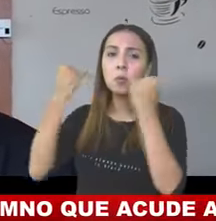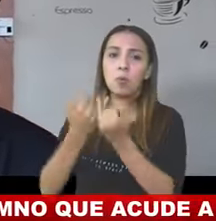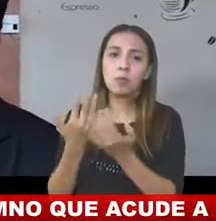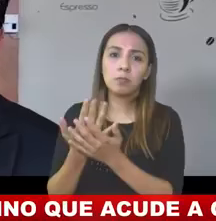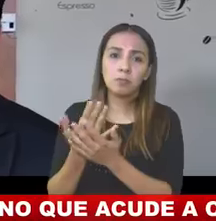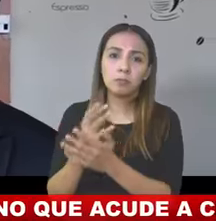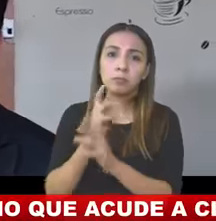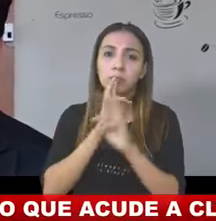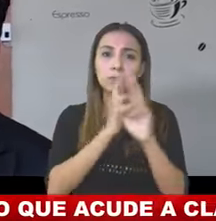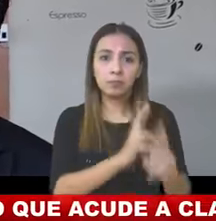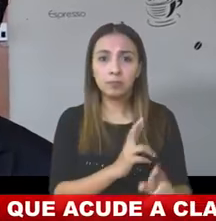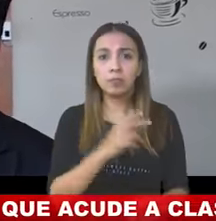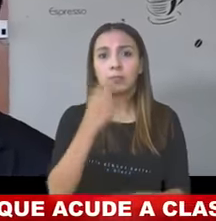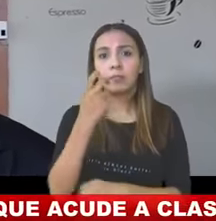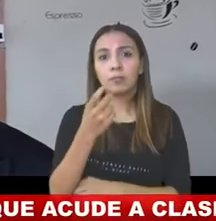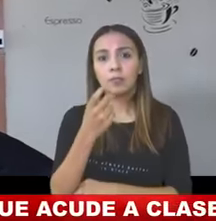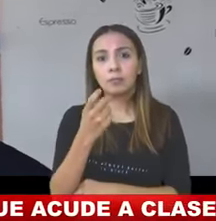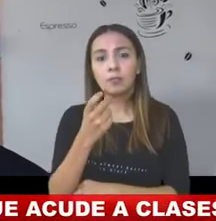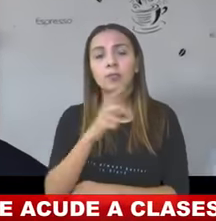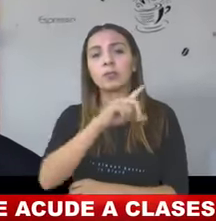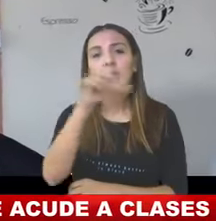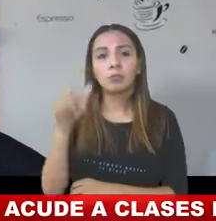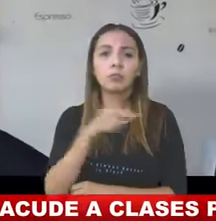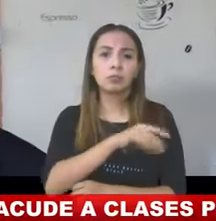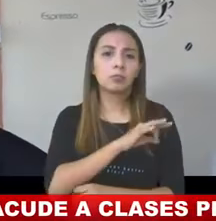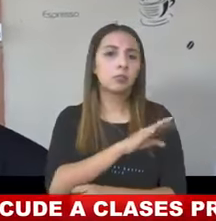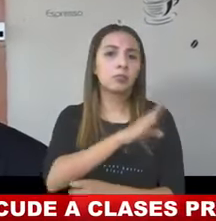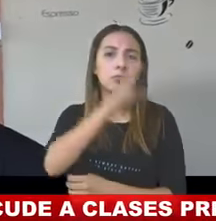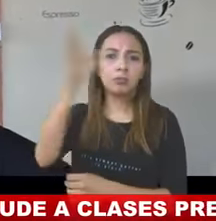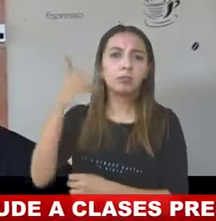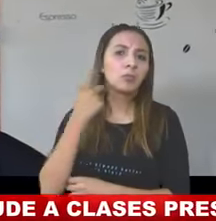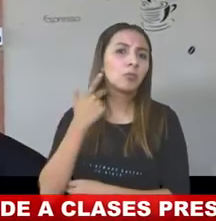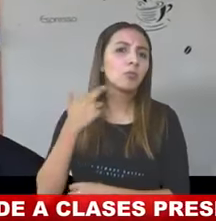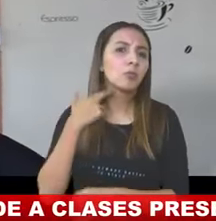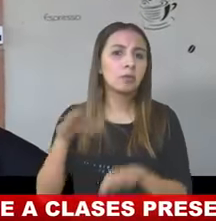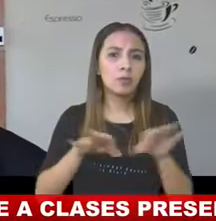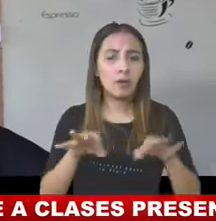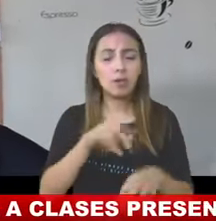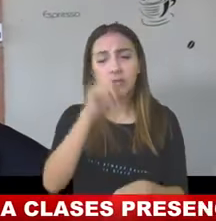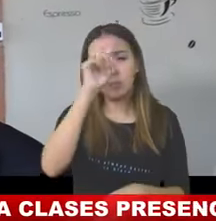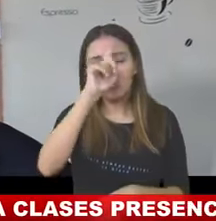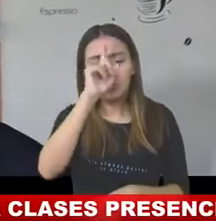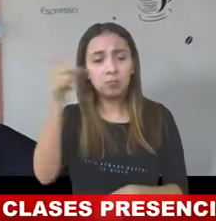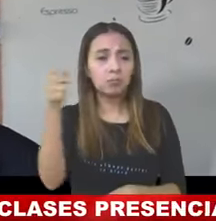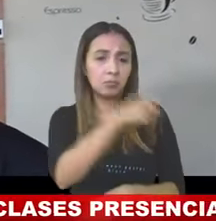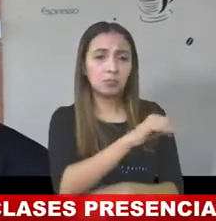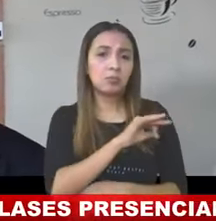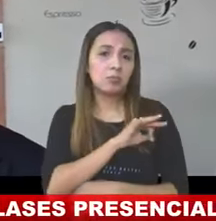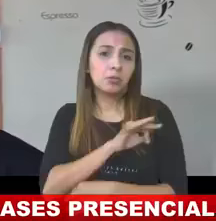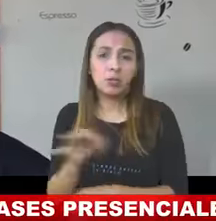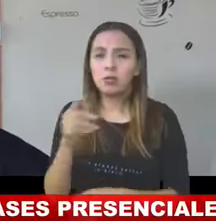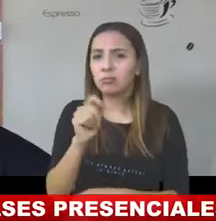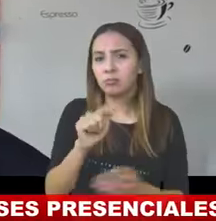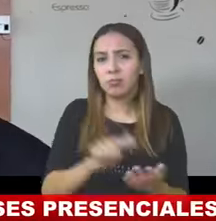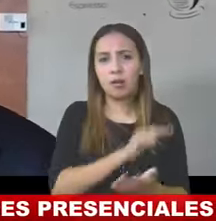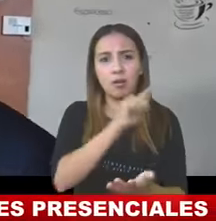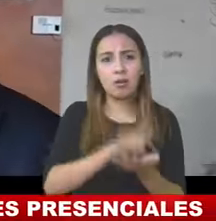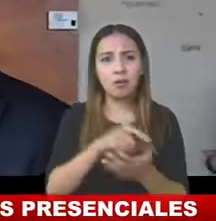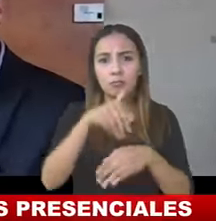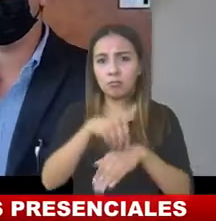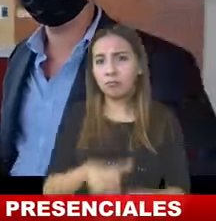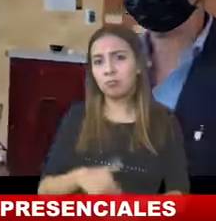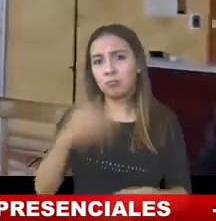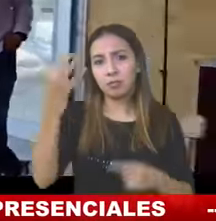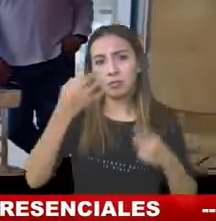acerquen a un abogado, a la Procuraduría del Trabajo, y ahí los pueden asesorar para que vean que todo se está haciendo con legalidad.